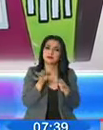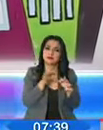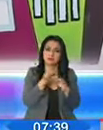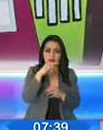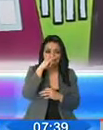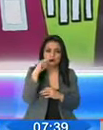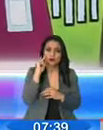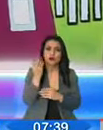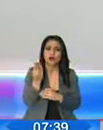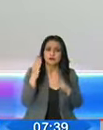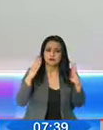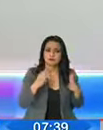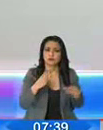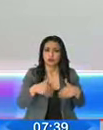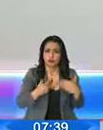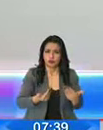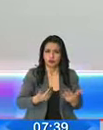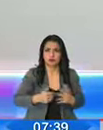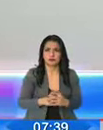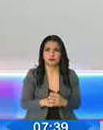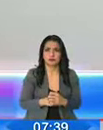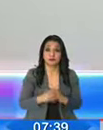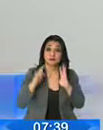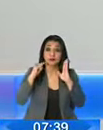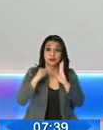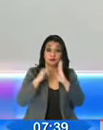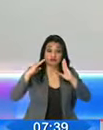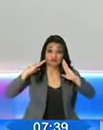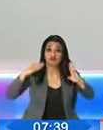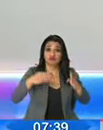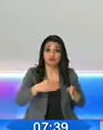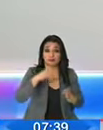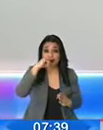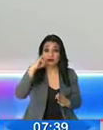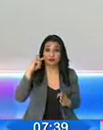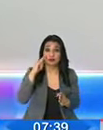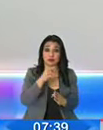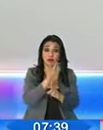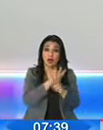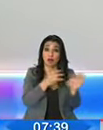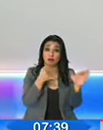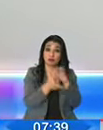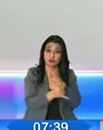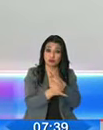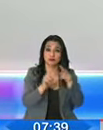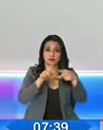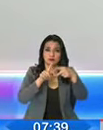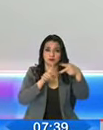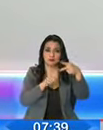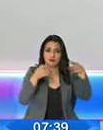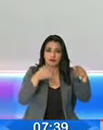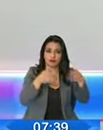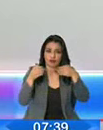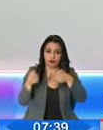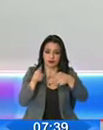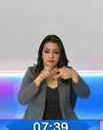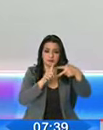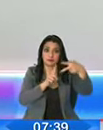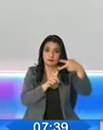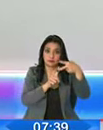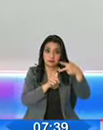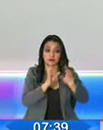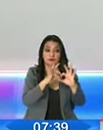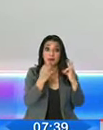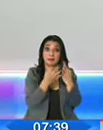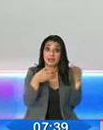o adolescentes. El abordaje que nosotros recomendamos para este tipo de casos tiene dos etapas o dos partes. Uno, el abordaje con las